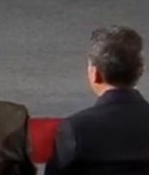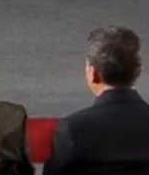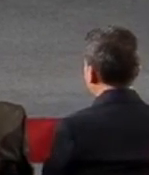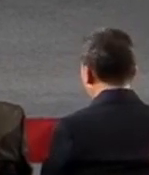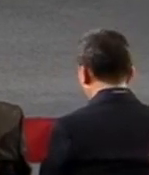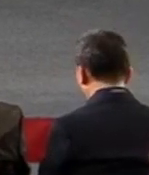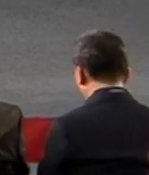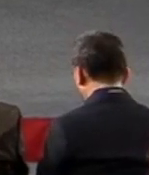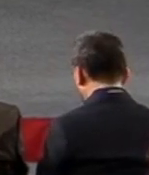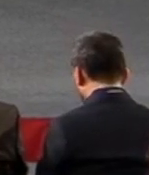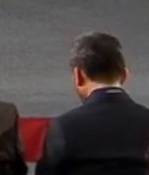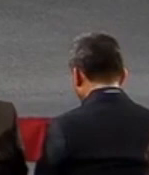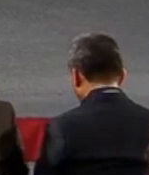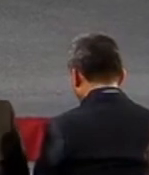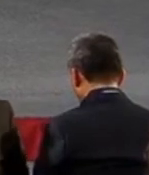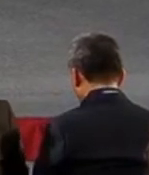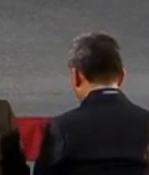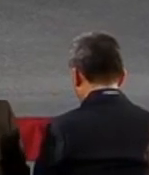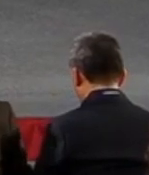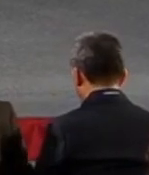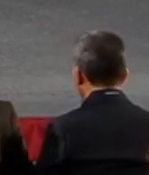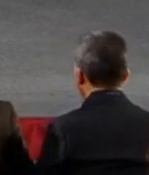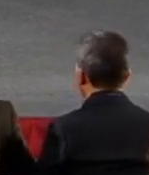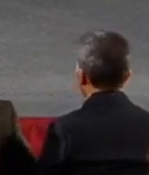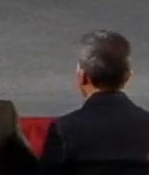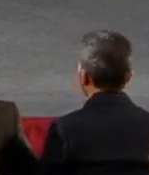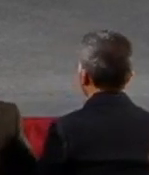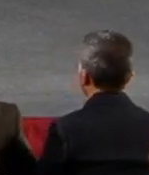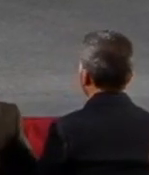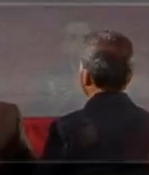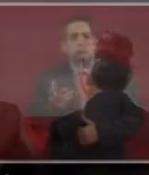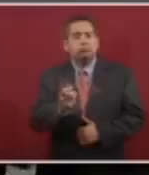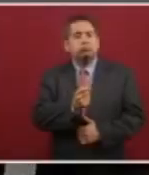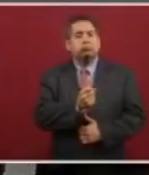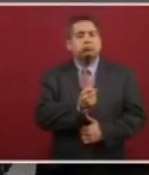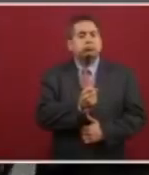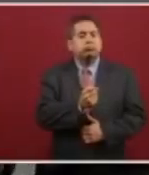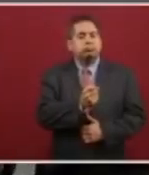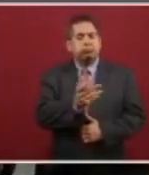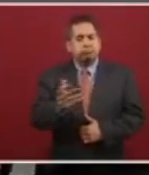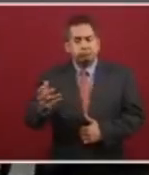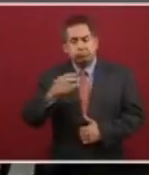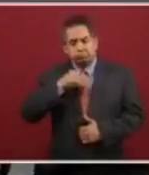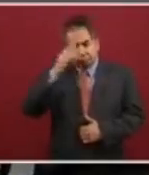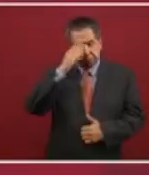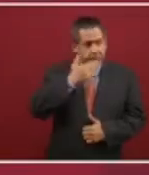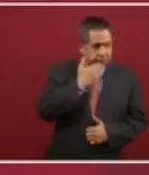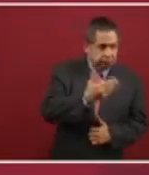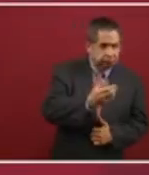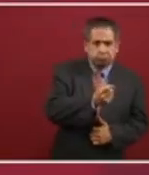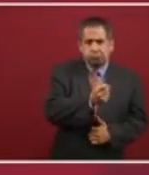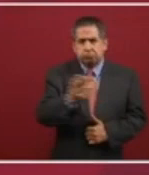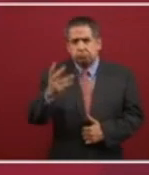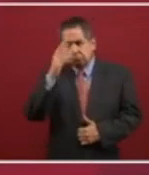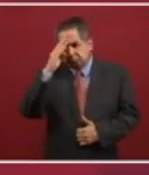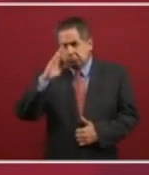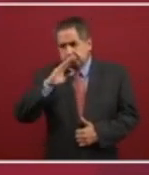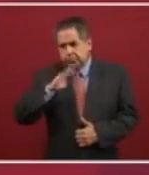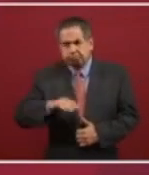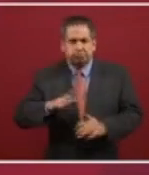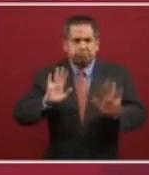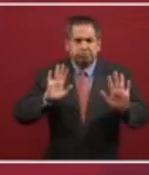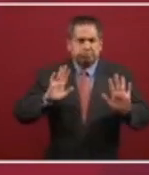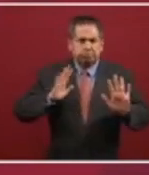que está bien y también a quienes piensan que está mal. No